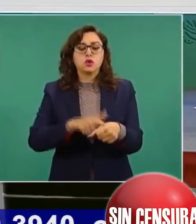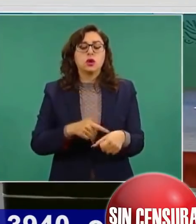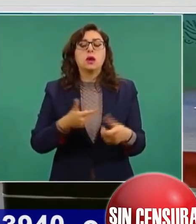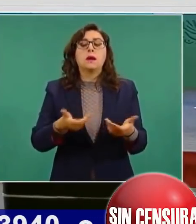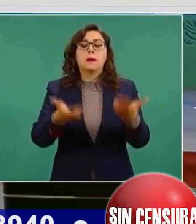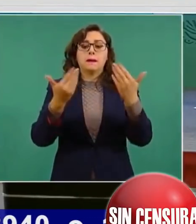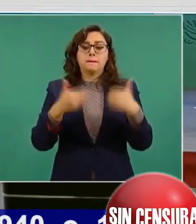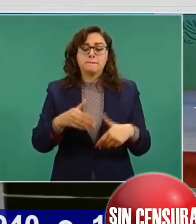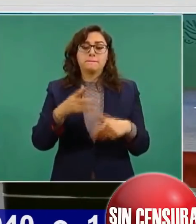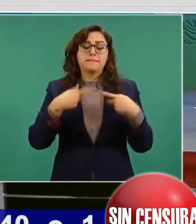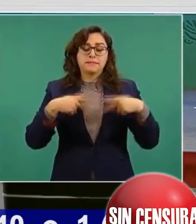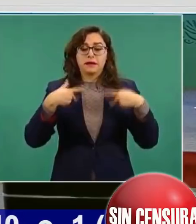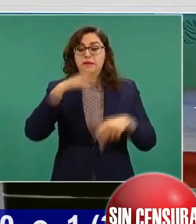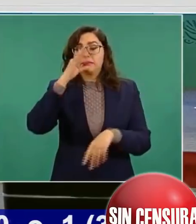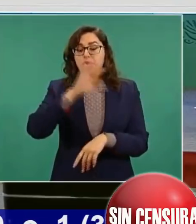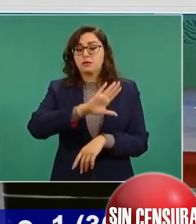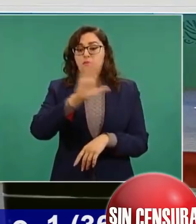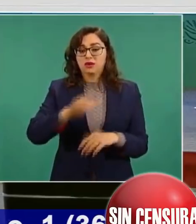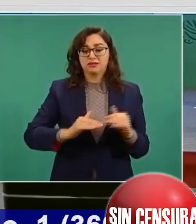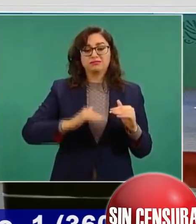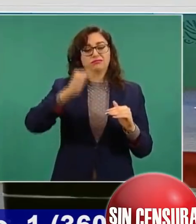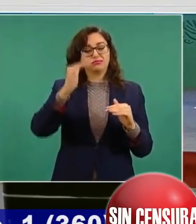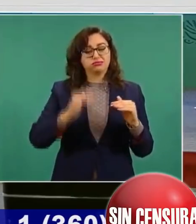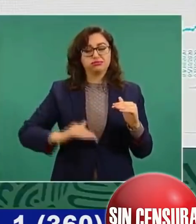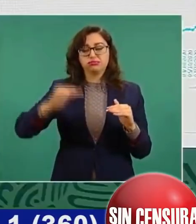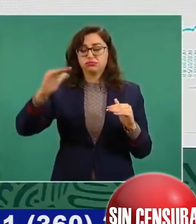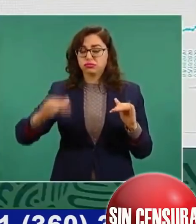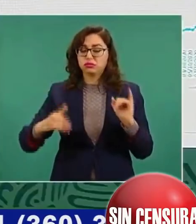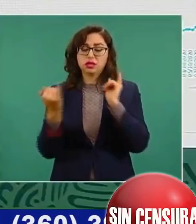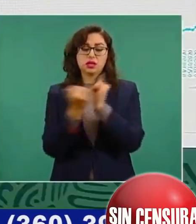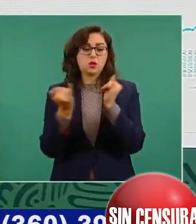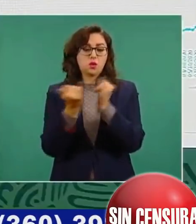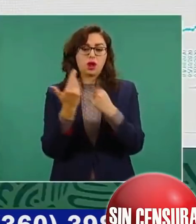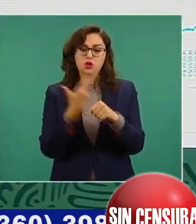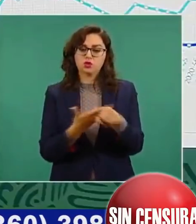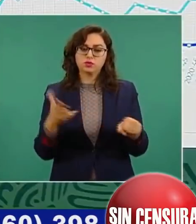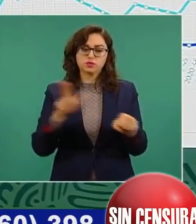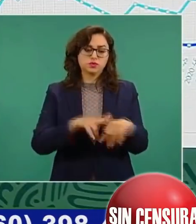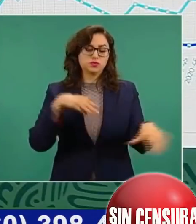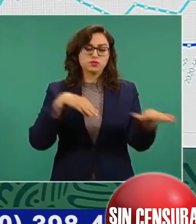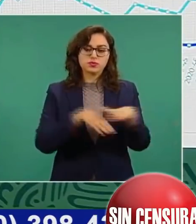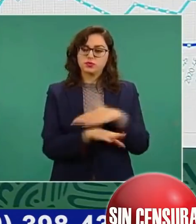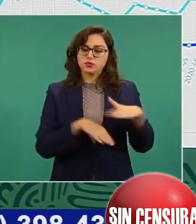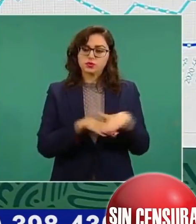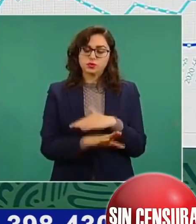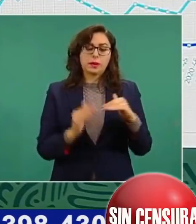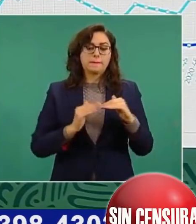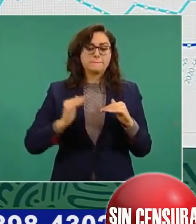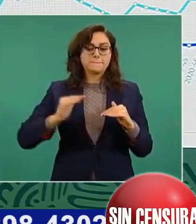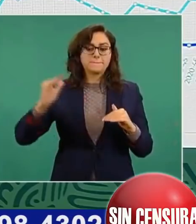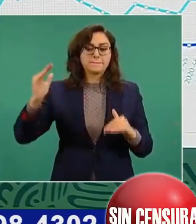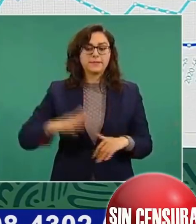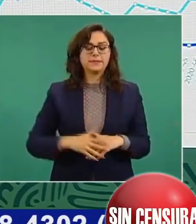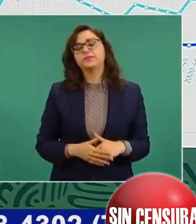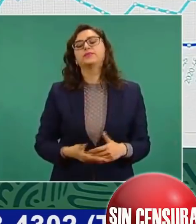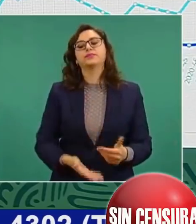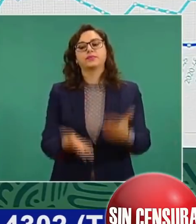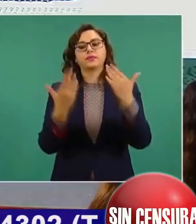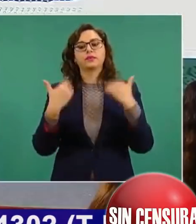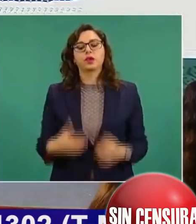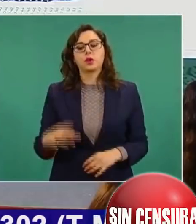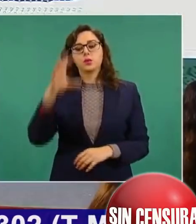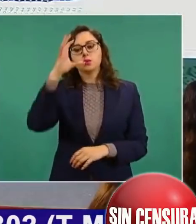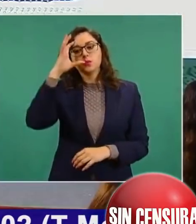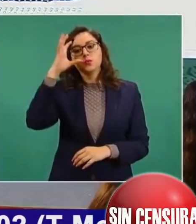siguiente, y la hospitalización en tendencia ascendente. La siguiente. Morelos, bastante